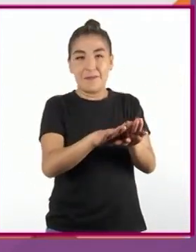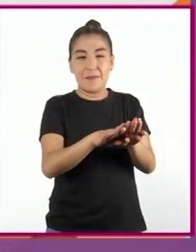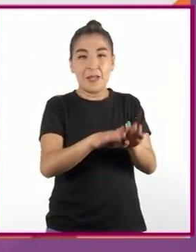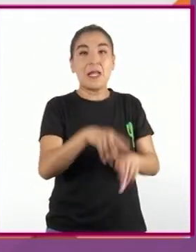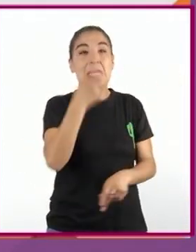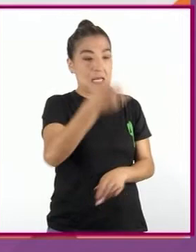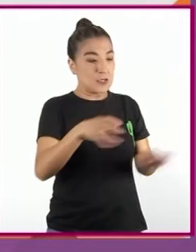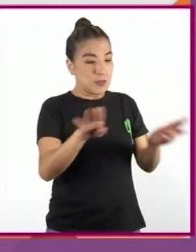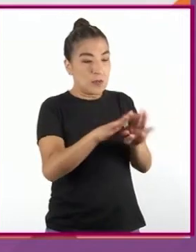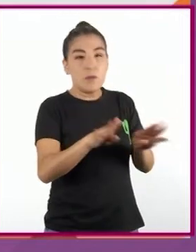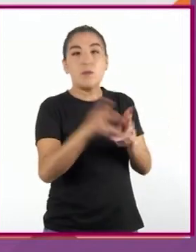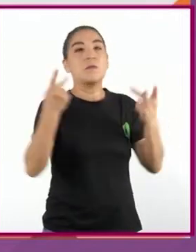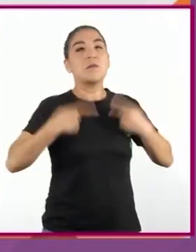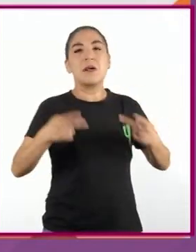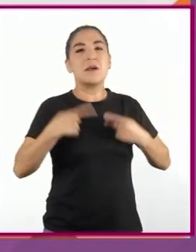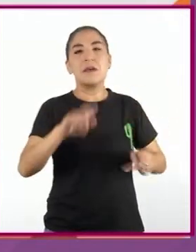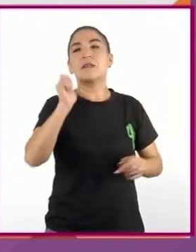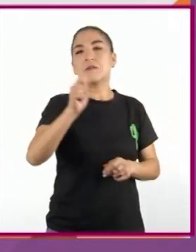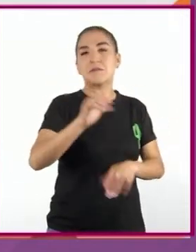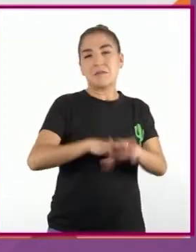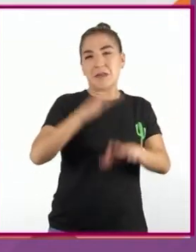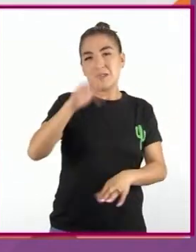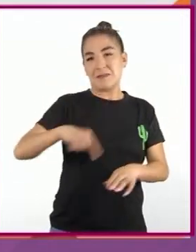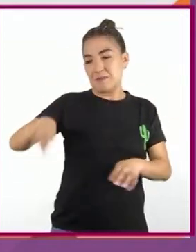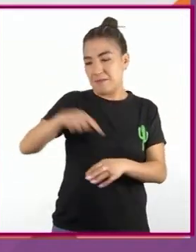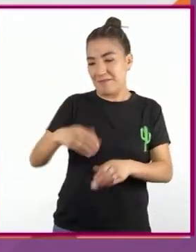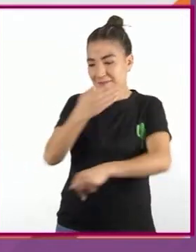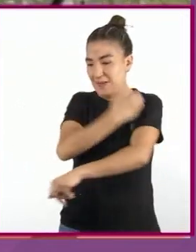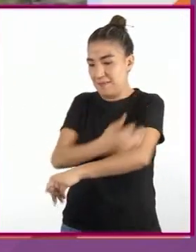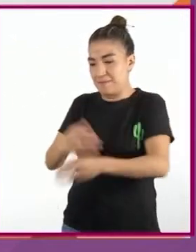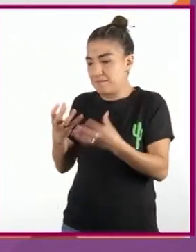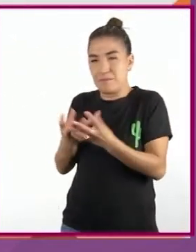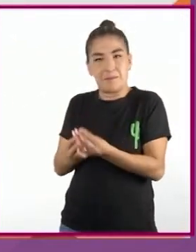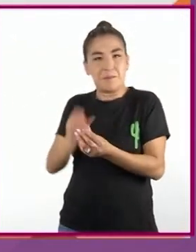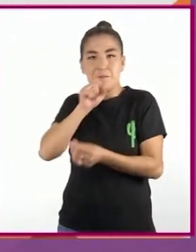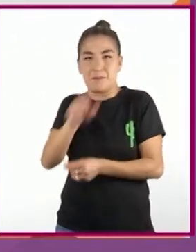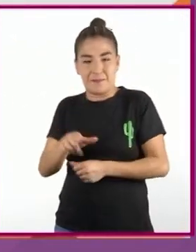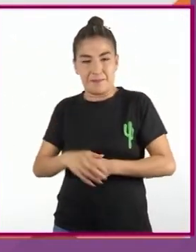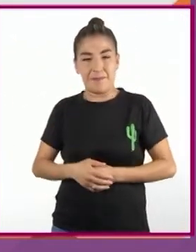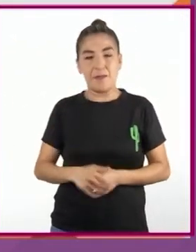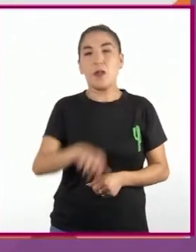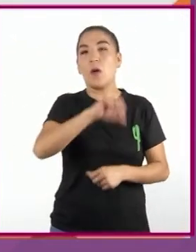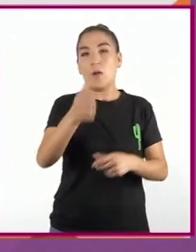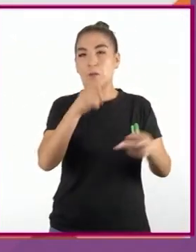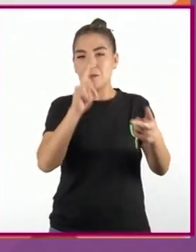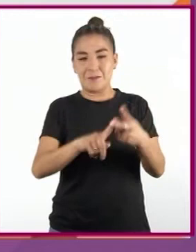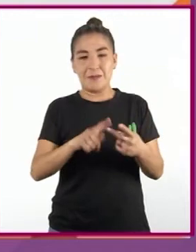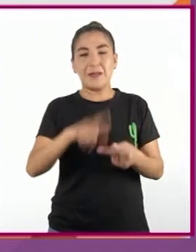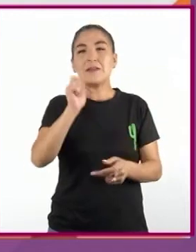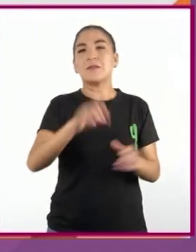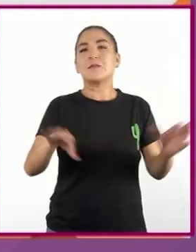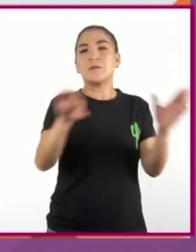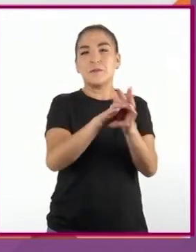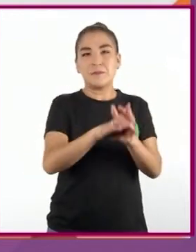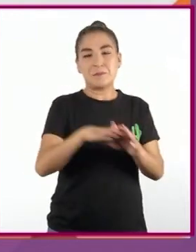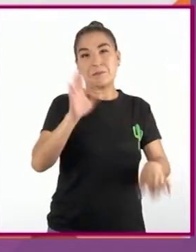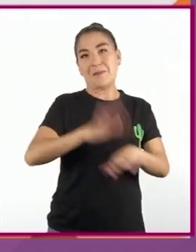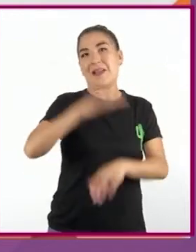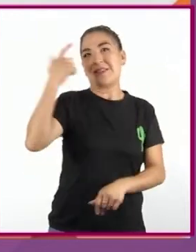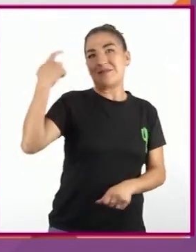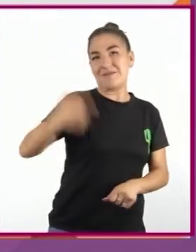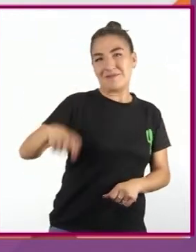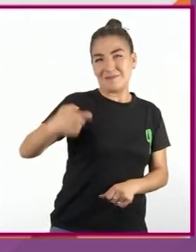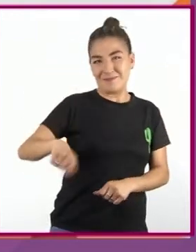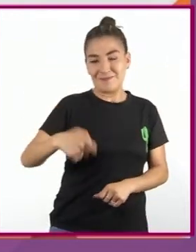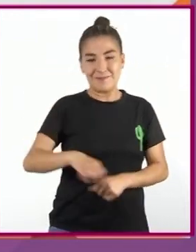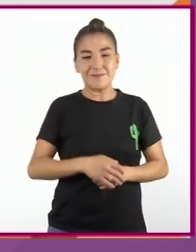solo podían ser habitados por los miembros de una familia. 2. Unidades habitacionales residenciales,